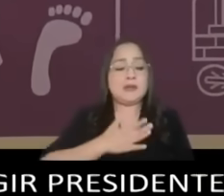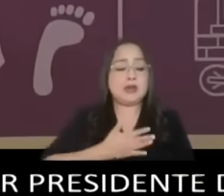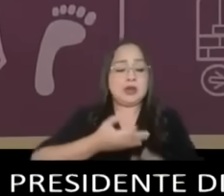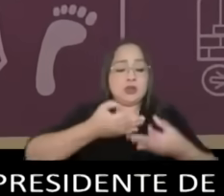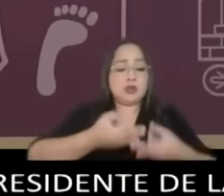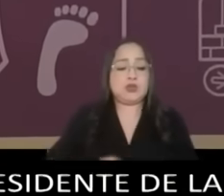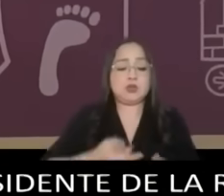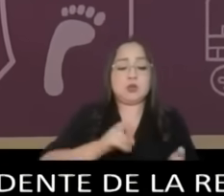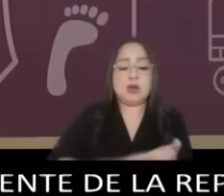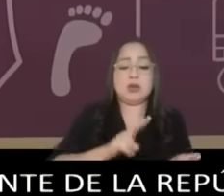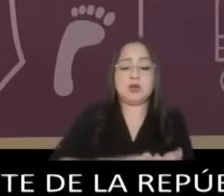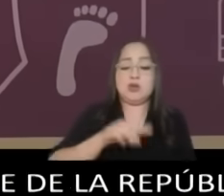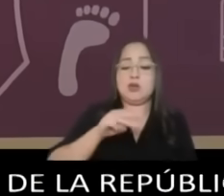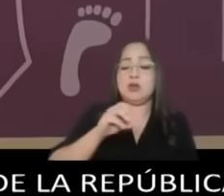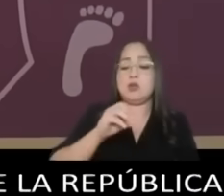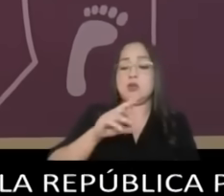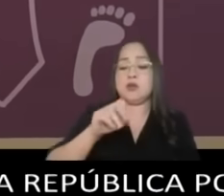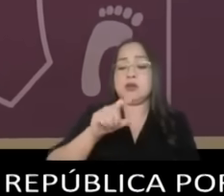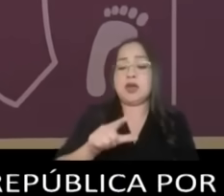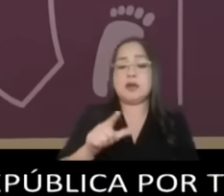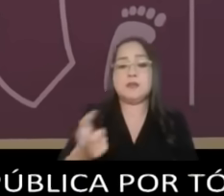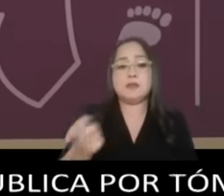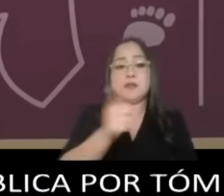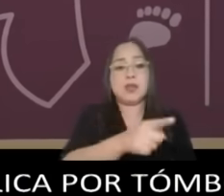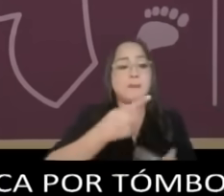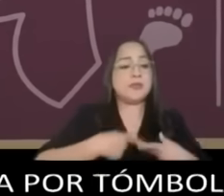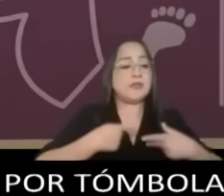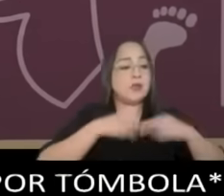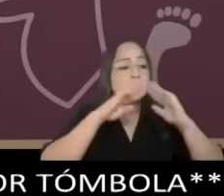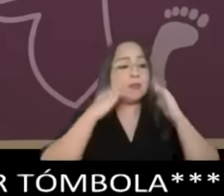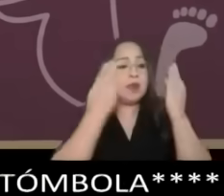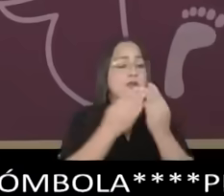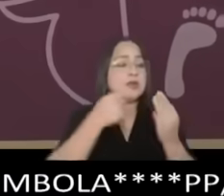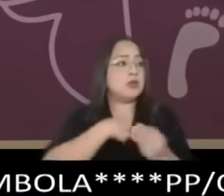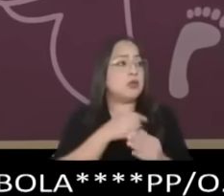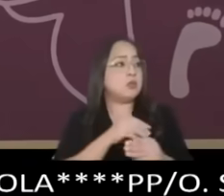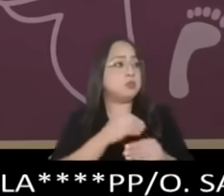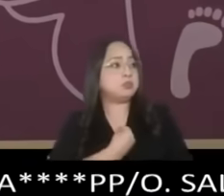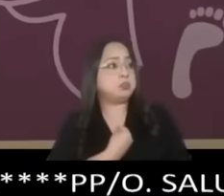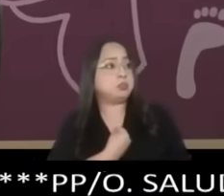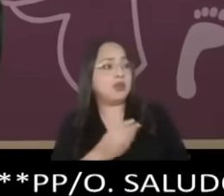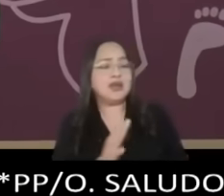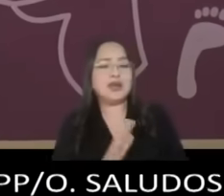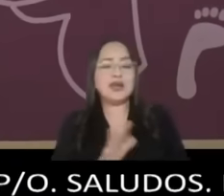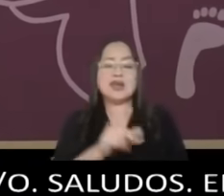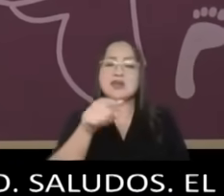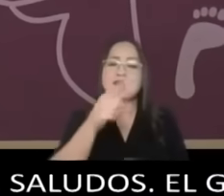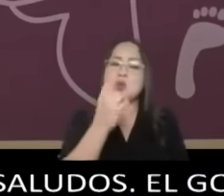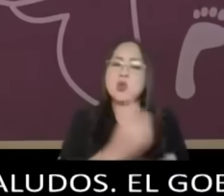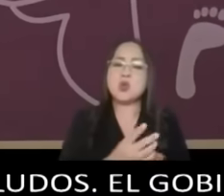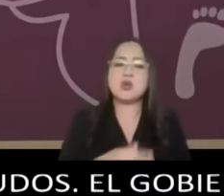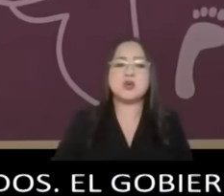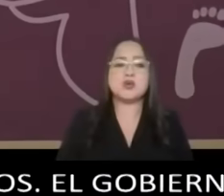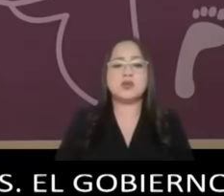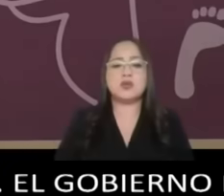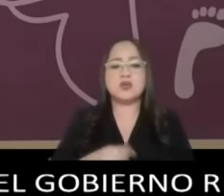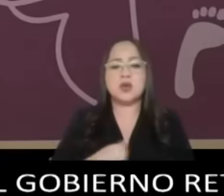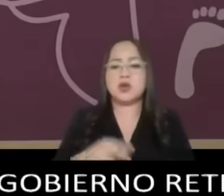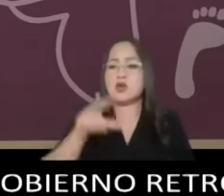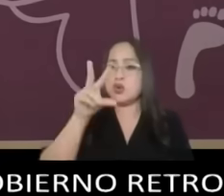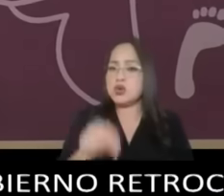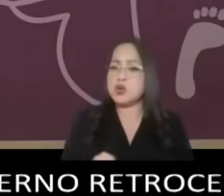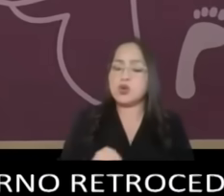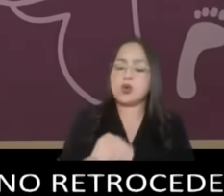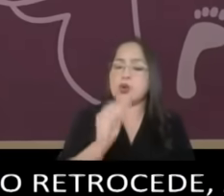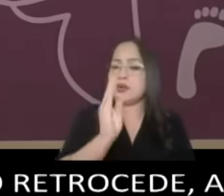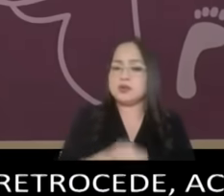Necesita revisar sus fuentes. Sí, porque, perdón que te interrumpa, Felicitos, pero es que